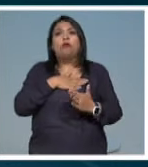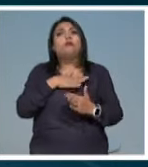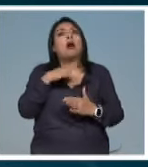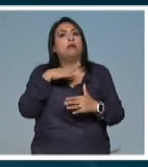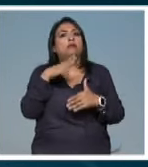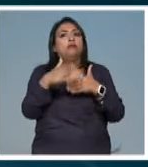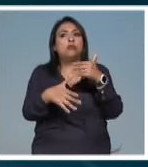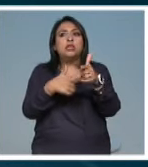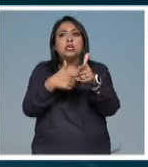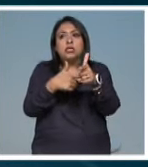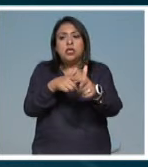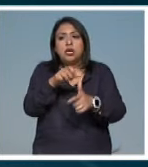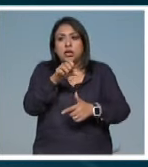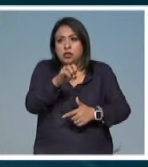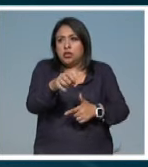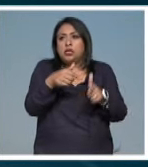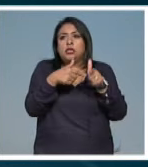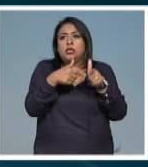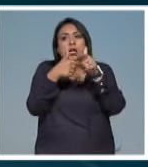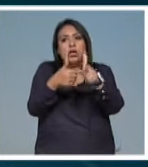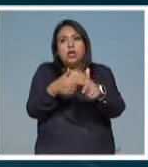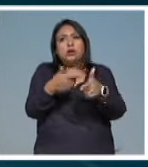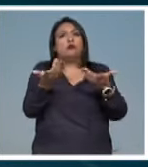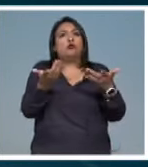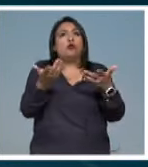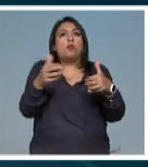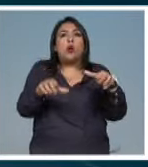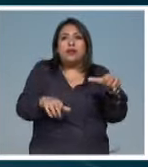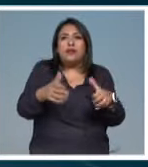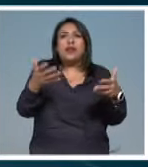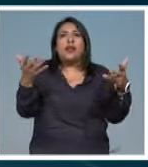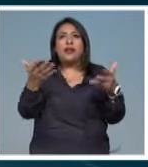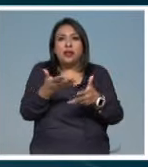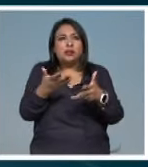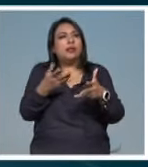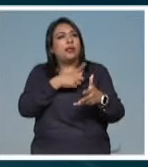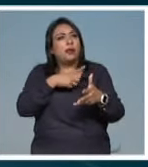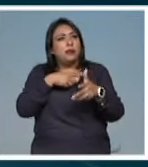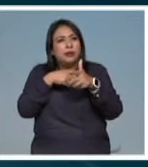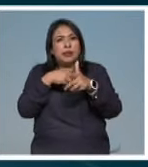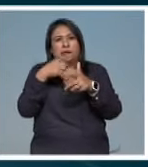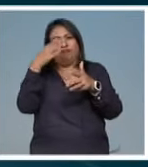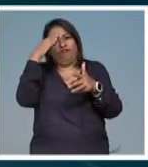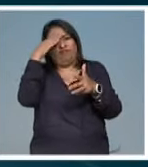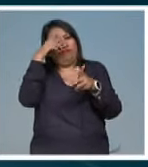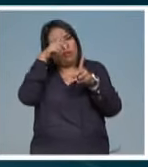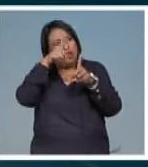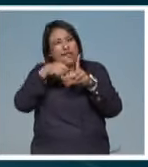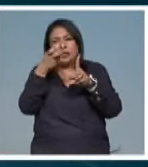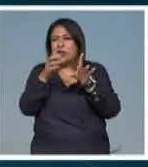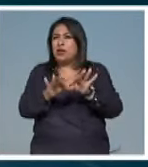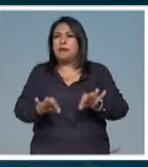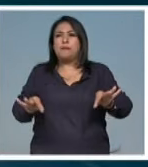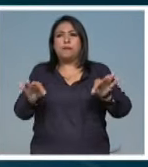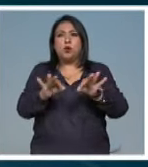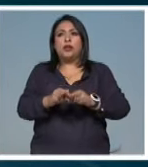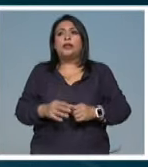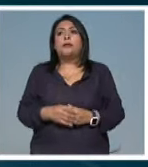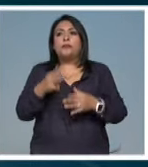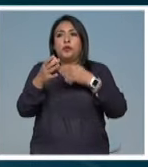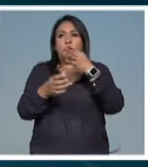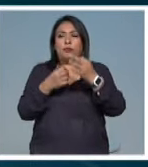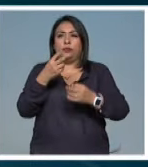en el camino, de que seguimos teniendo que movernos, teníamos que seguir siendo críticos. Esto es fundamental.